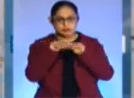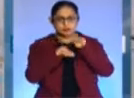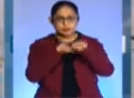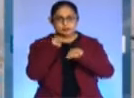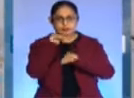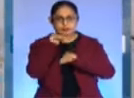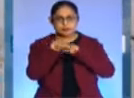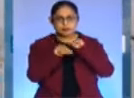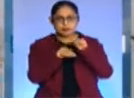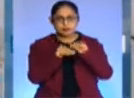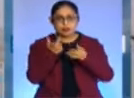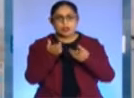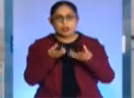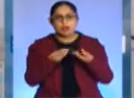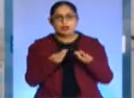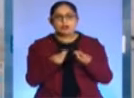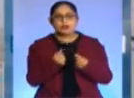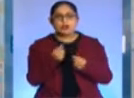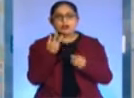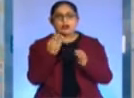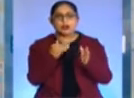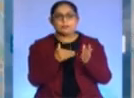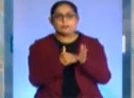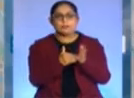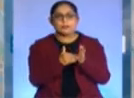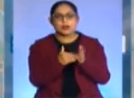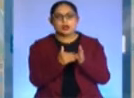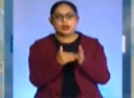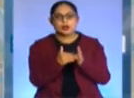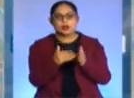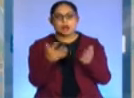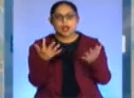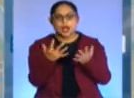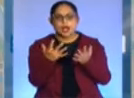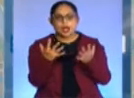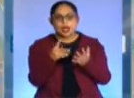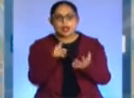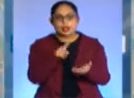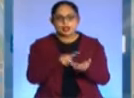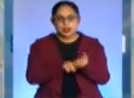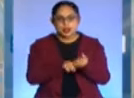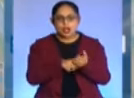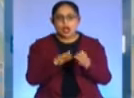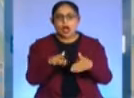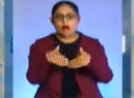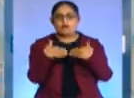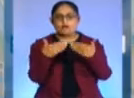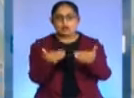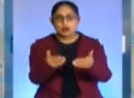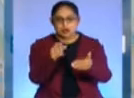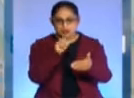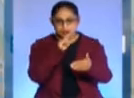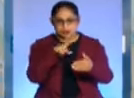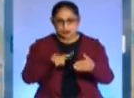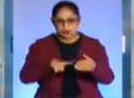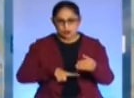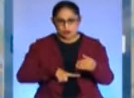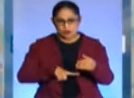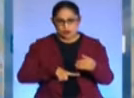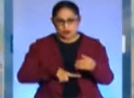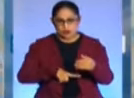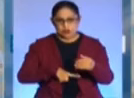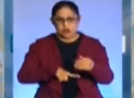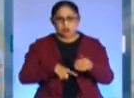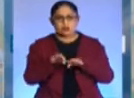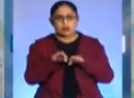inmueble tendrá un costo de poco más de 3 millones de pesos y se realizará al interior y exterior del palacio. Ante servidoras y